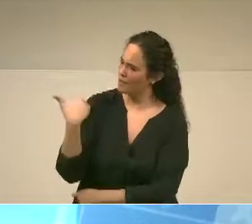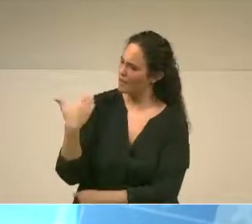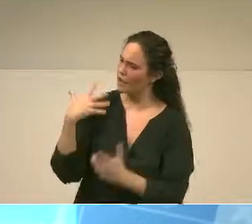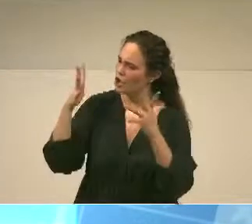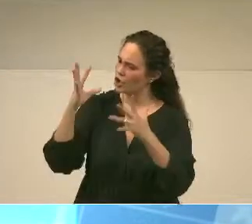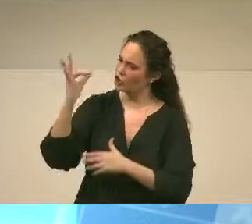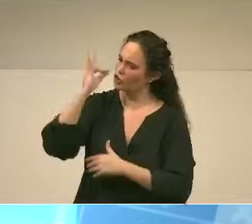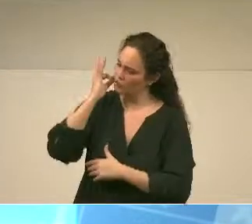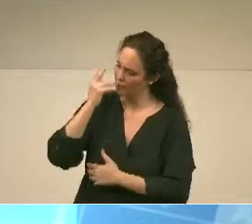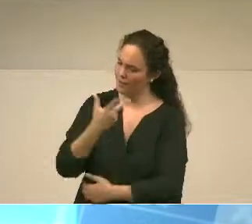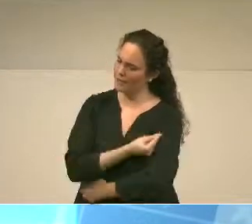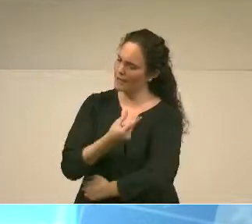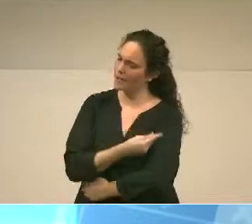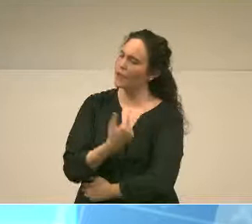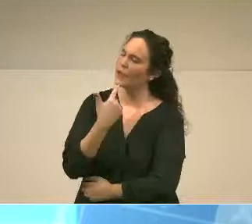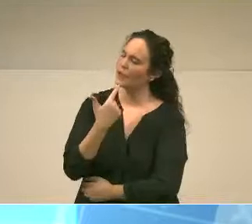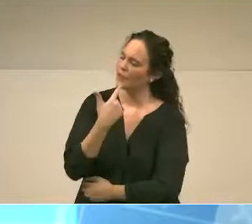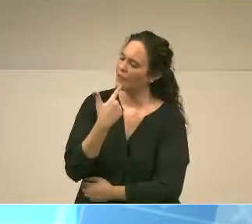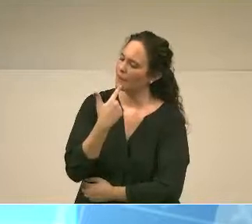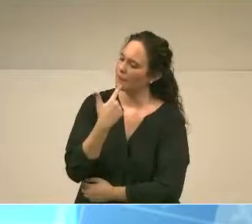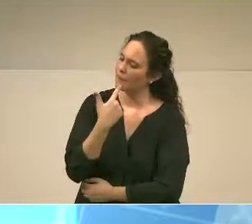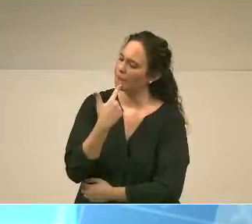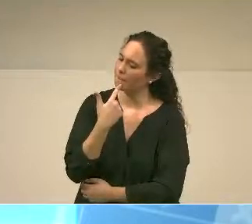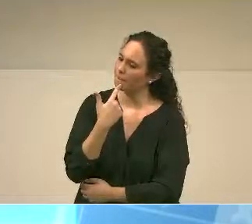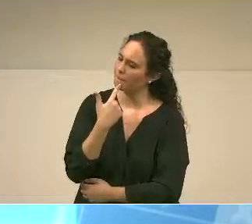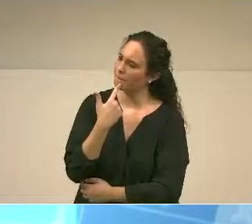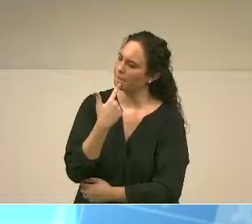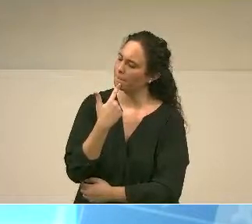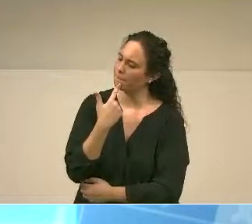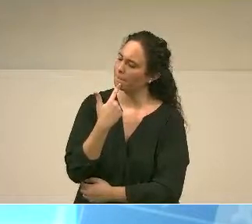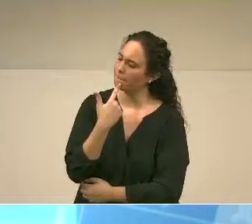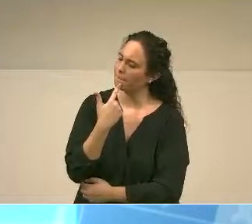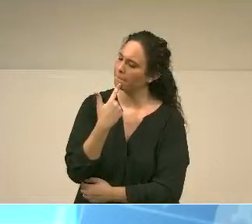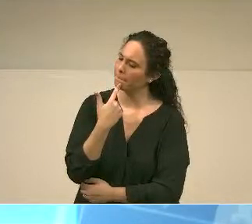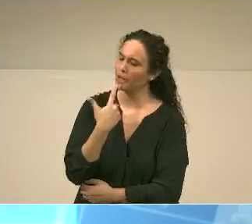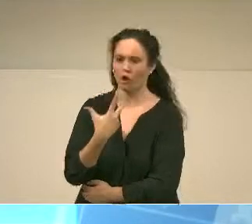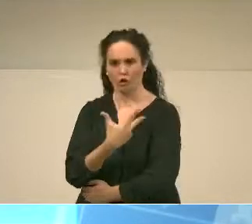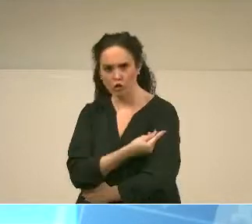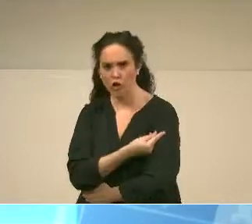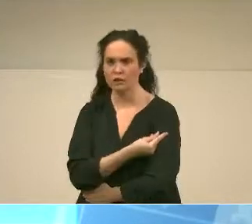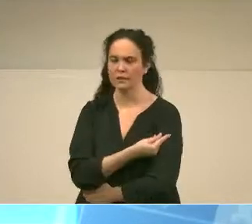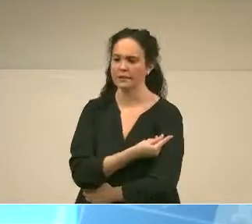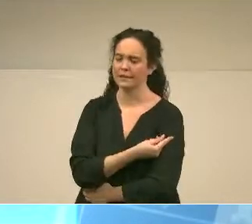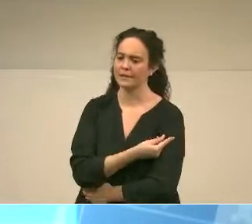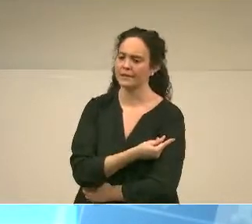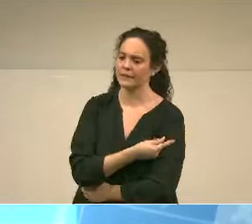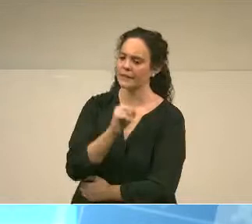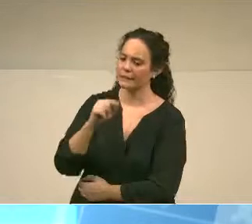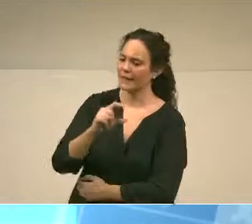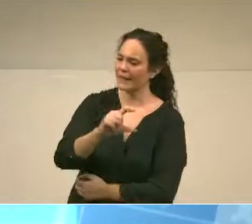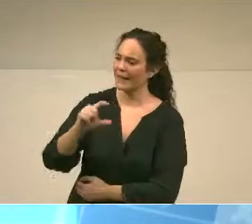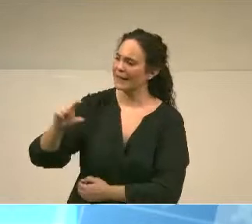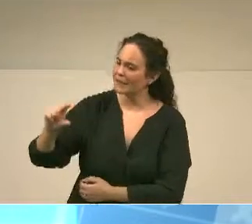fases dependerán un poco el dispositivo, la disponibilidad de las dosis y sobre todo de las especificidades de las diferentes